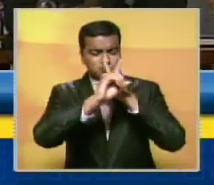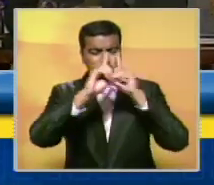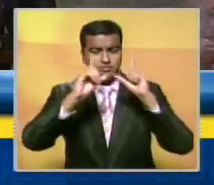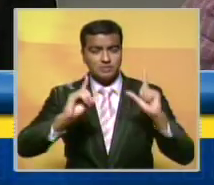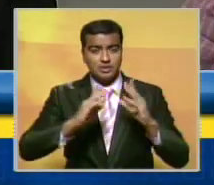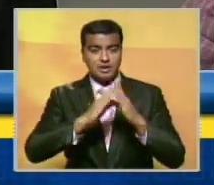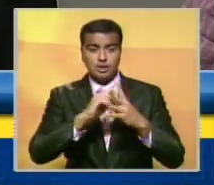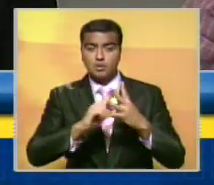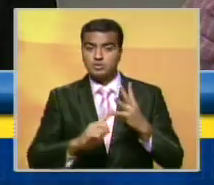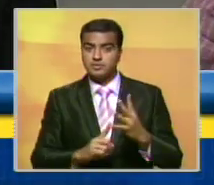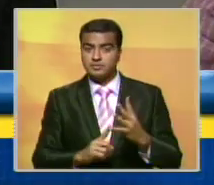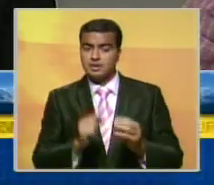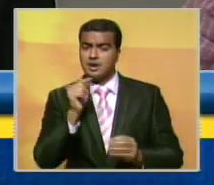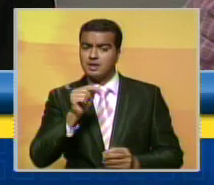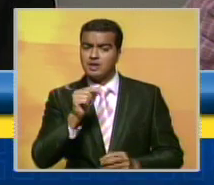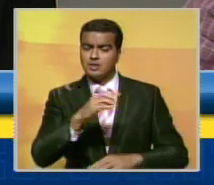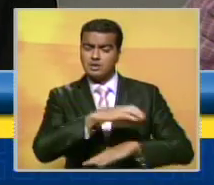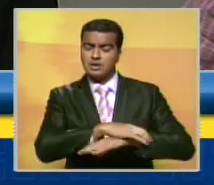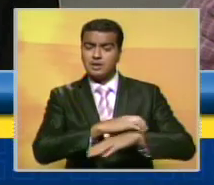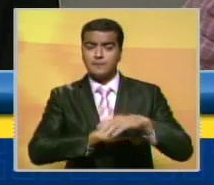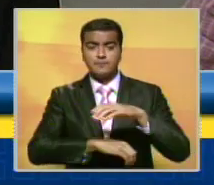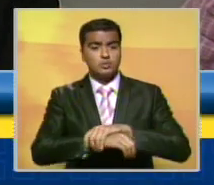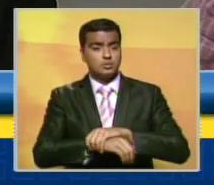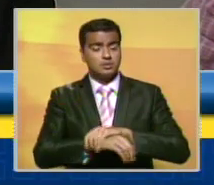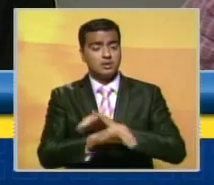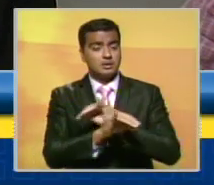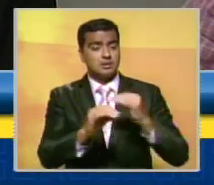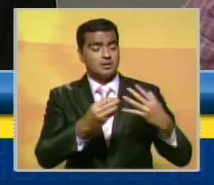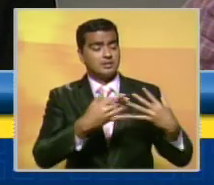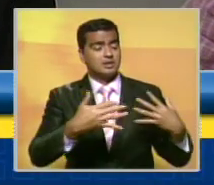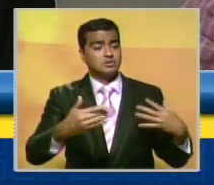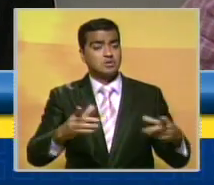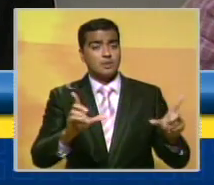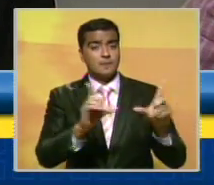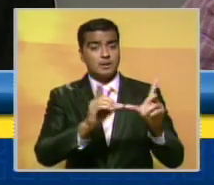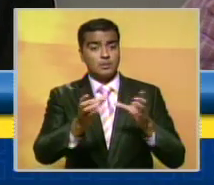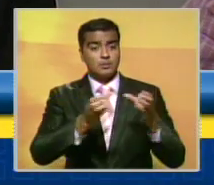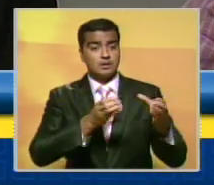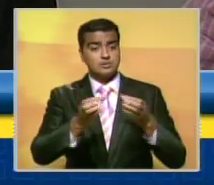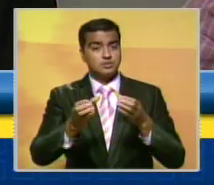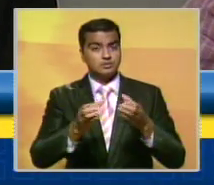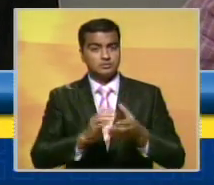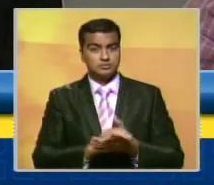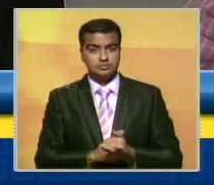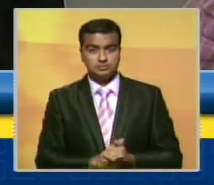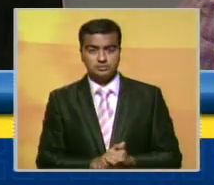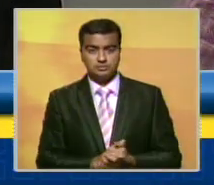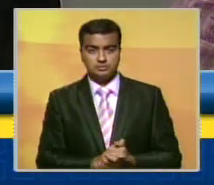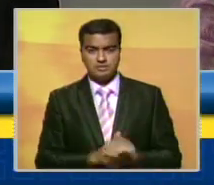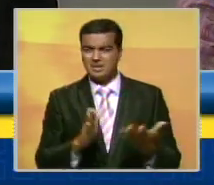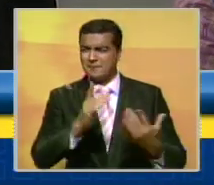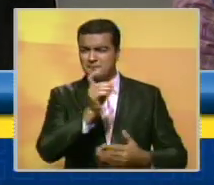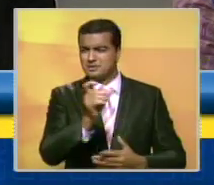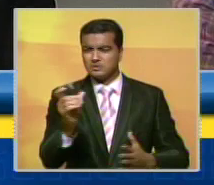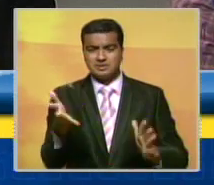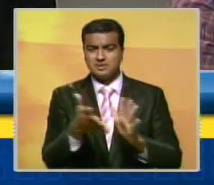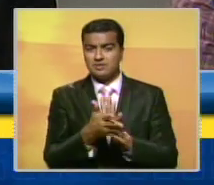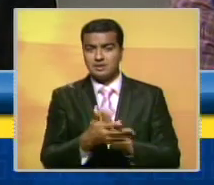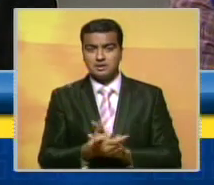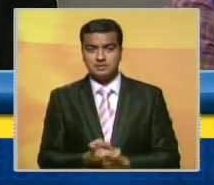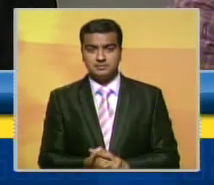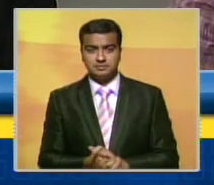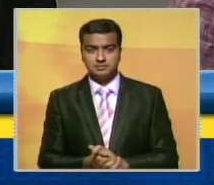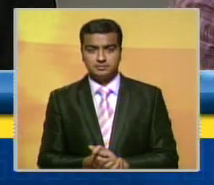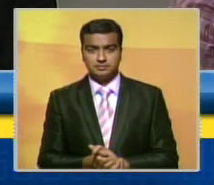hecho Ahí hay una orden de captura Bueno ya trascendió a los medios de comunicación de qué persona se trata